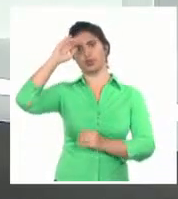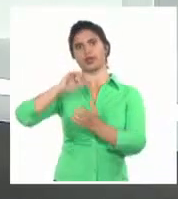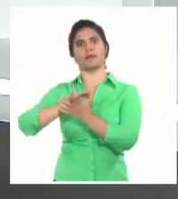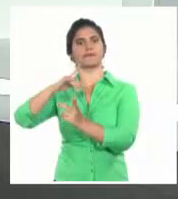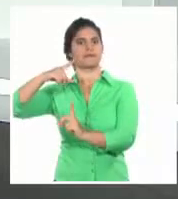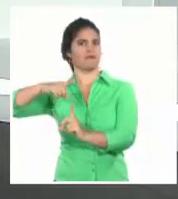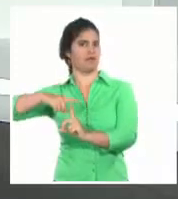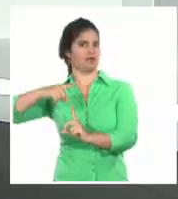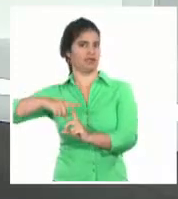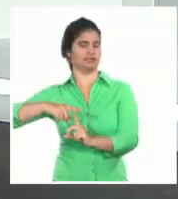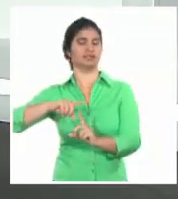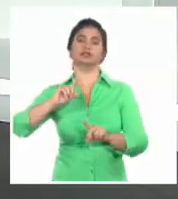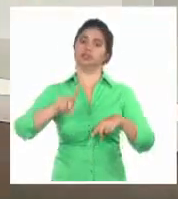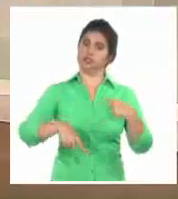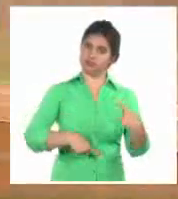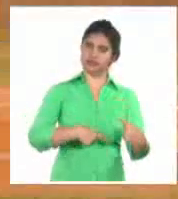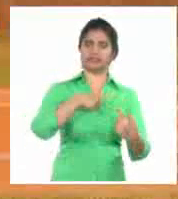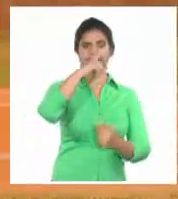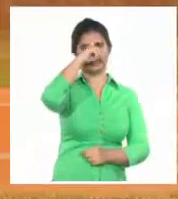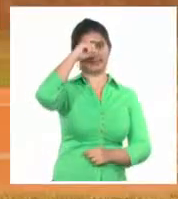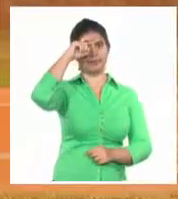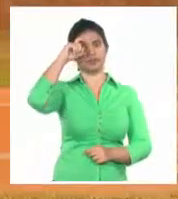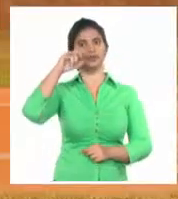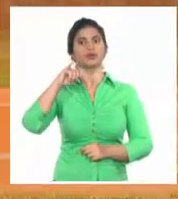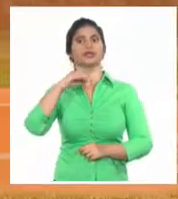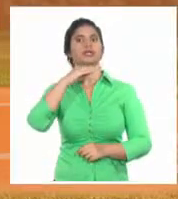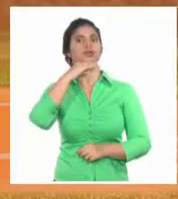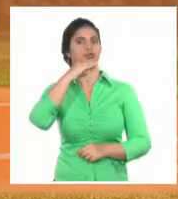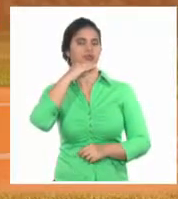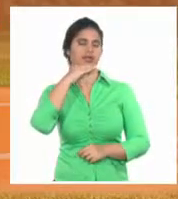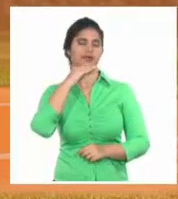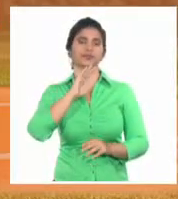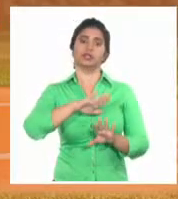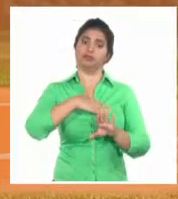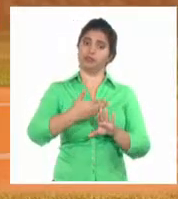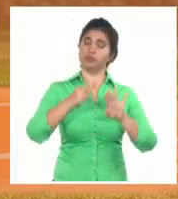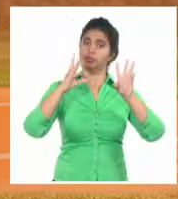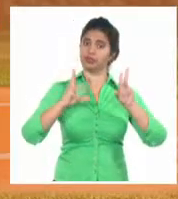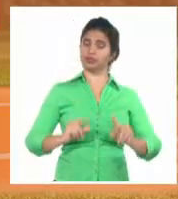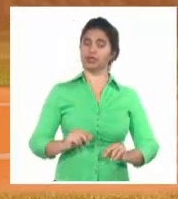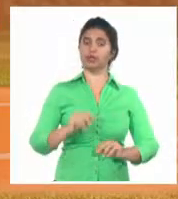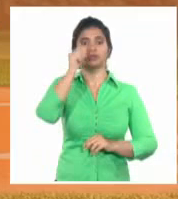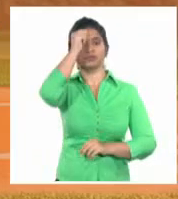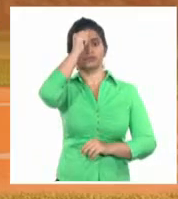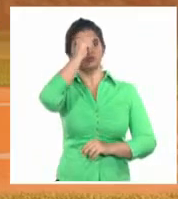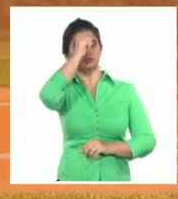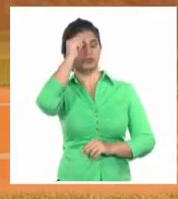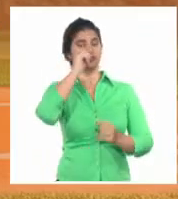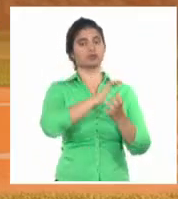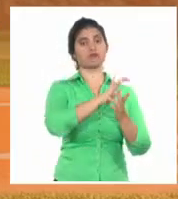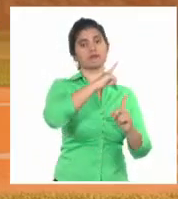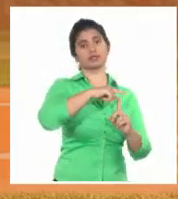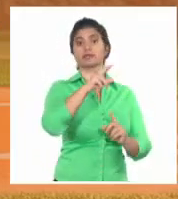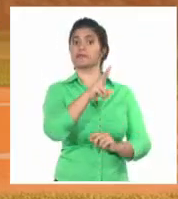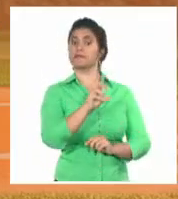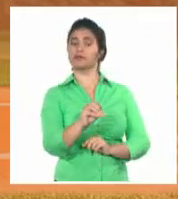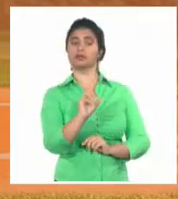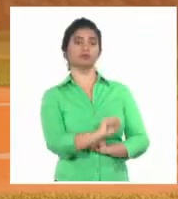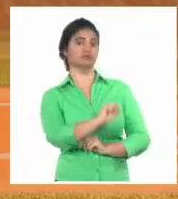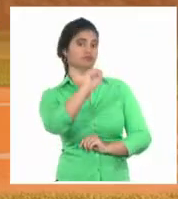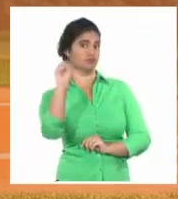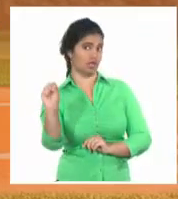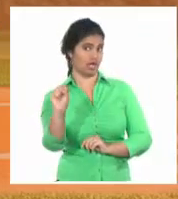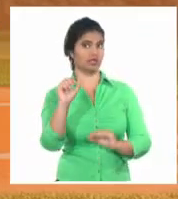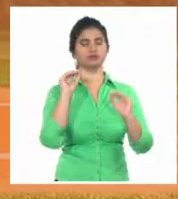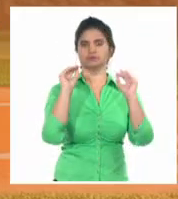y Santispíritus Industriales en el José Antonio Huelga. Después de los resultados de este domingo, Matanzas, con 20 victorias, aparece como